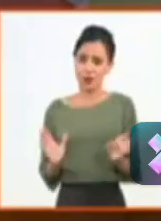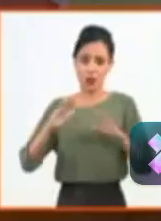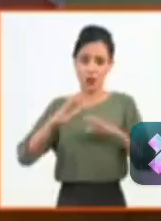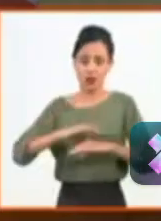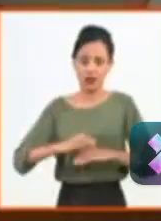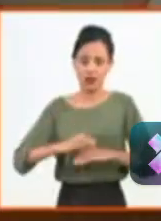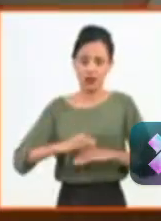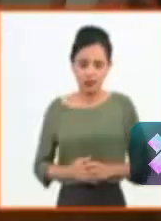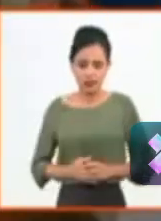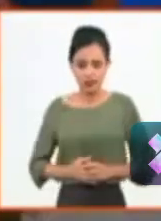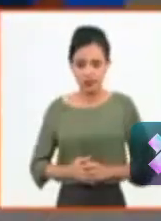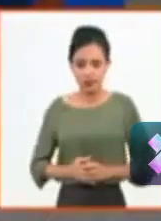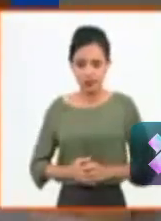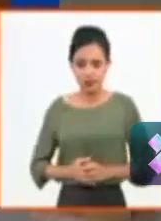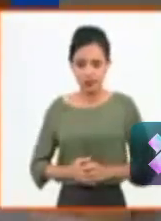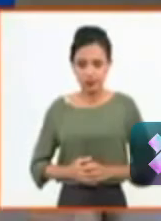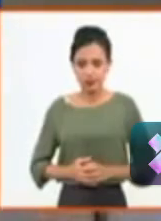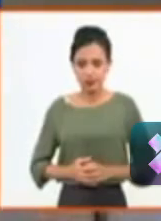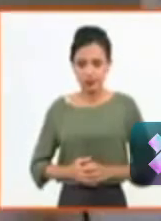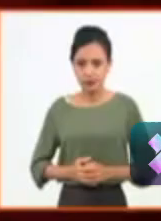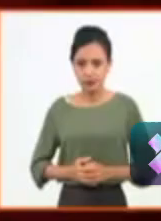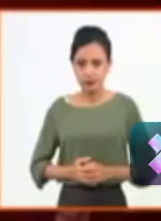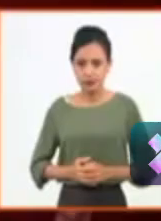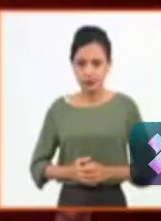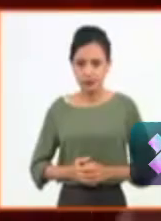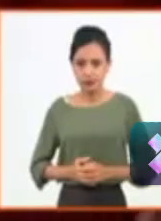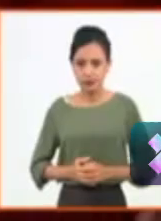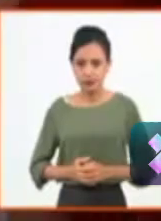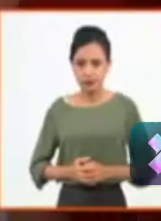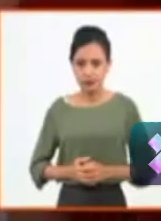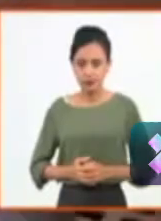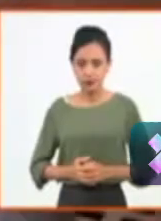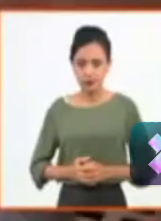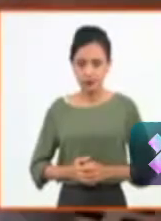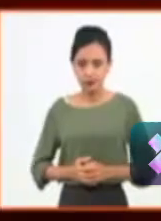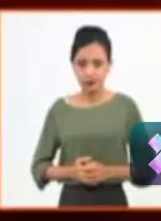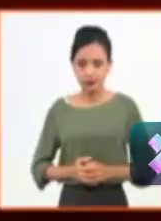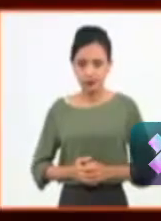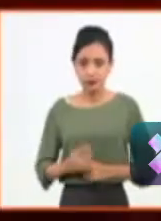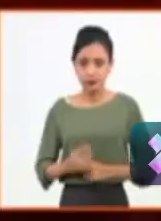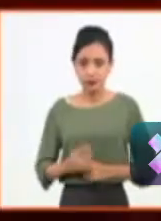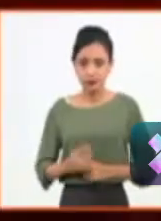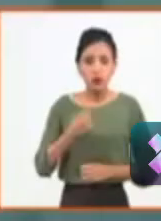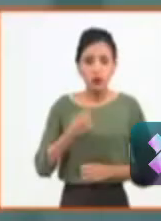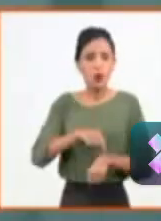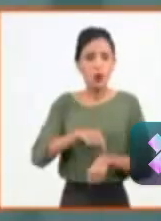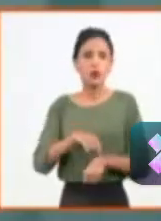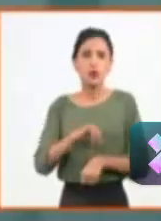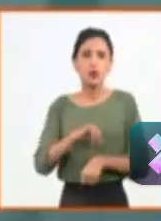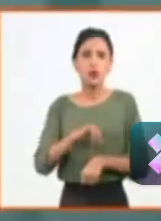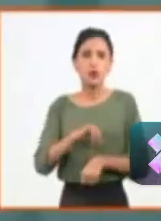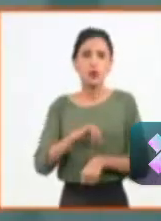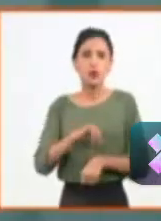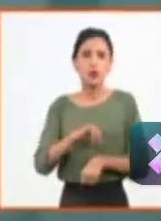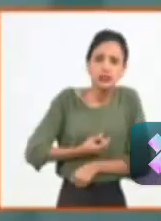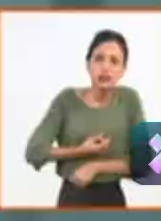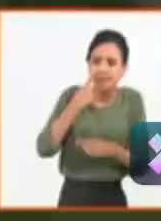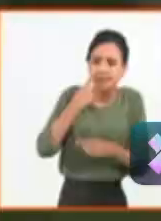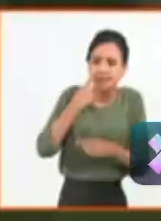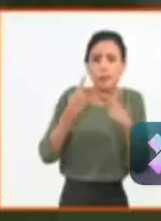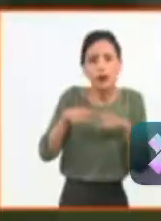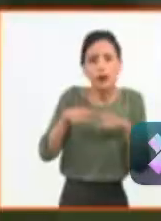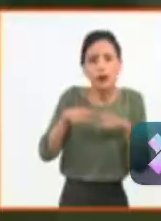vamos a seguir haciendo. Nos llora, a lo mejor nos secamos las lágrimas, pero hay que seguir. Y hay que arrancar, y hay que ver las cosas con un